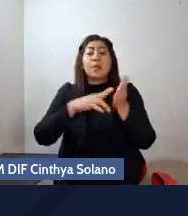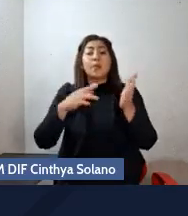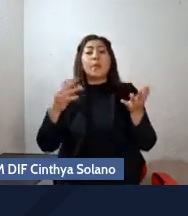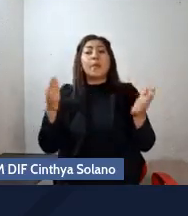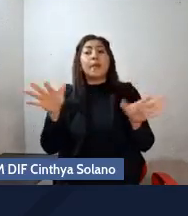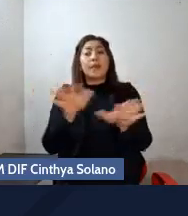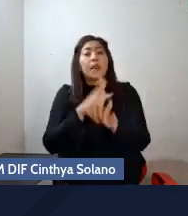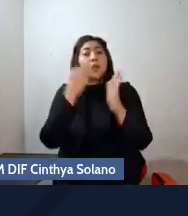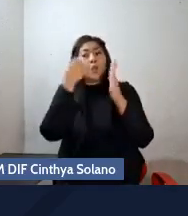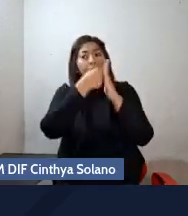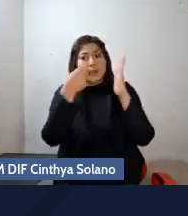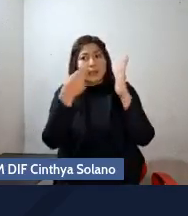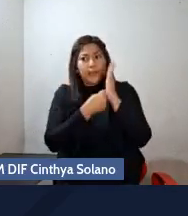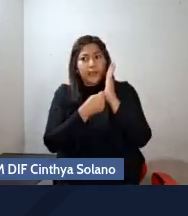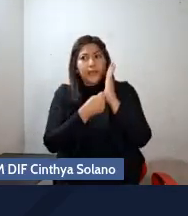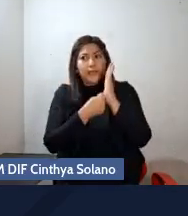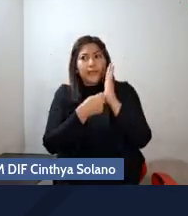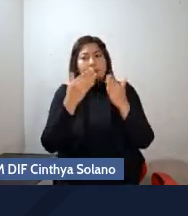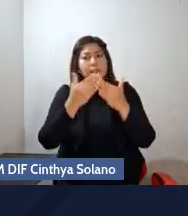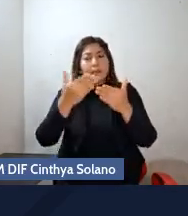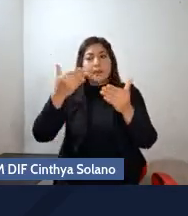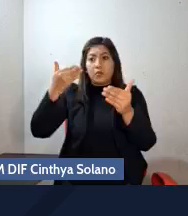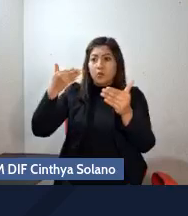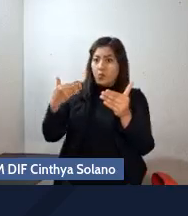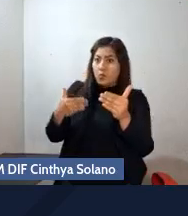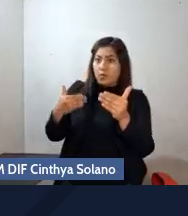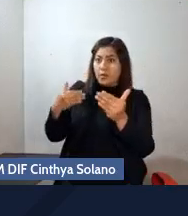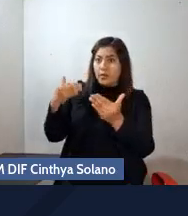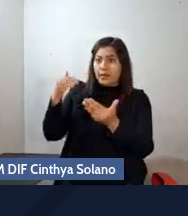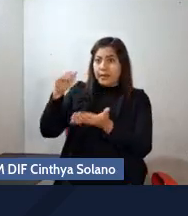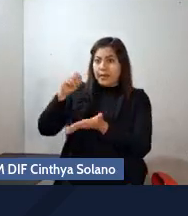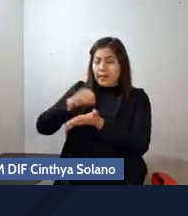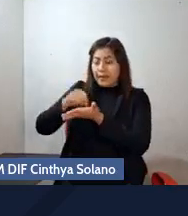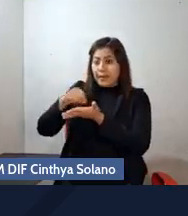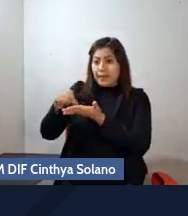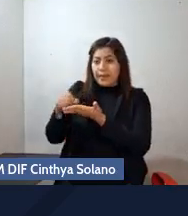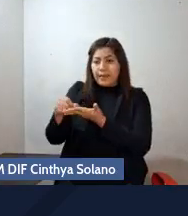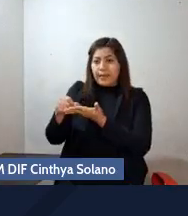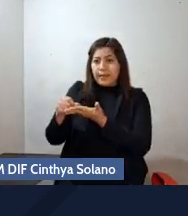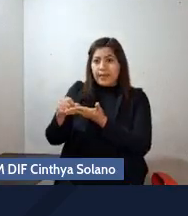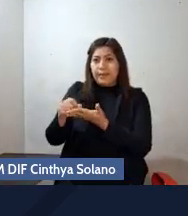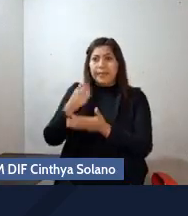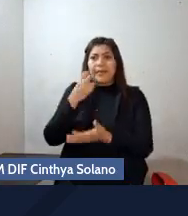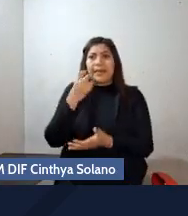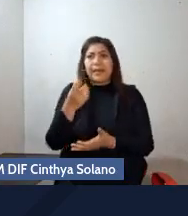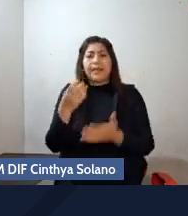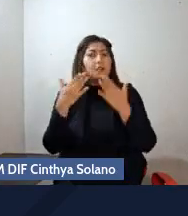ya hice con anterioridad va a dejar de tener efectos.